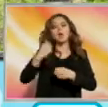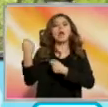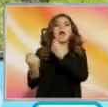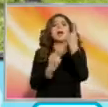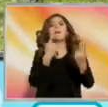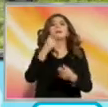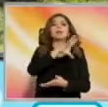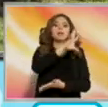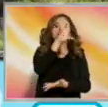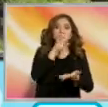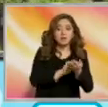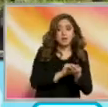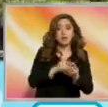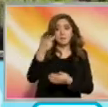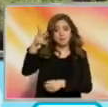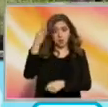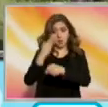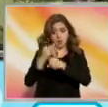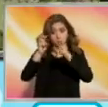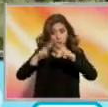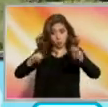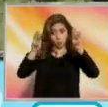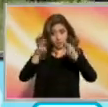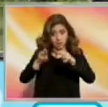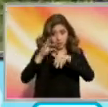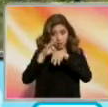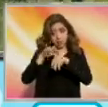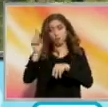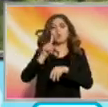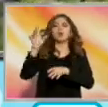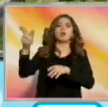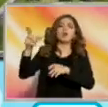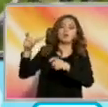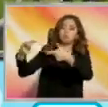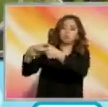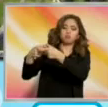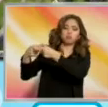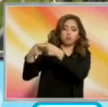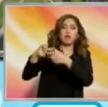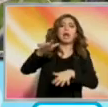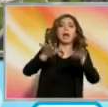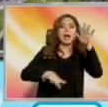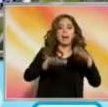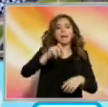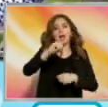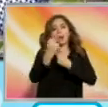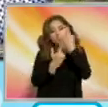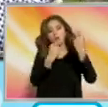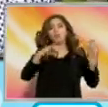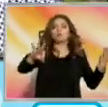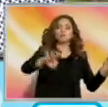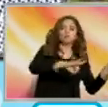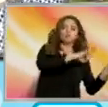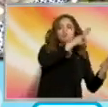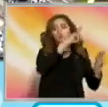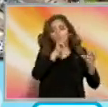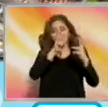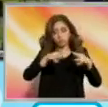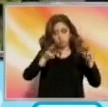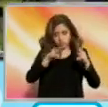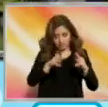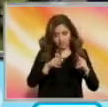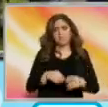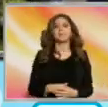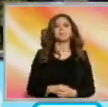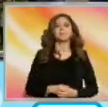repente, ¿no? Hay música no en vivo, grabada. En algunas ocasiones hemos llevado también música en vivo. Tenemos otro programa que se lleva